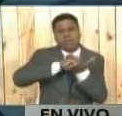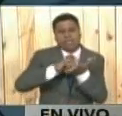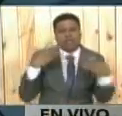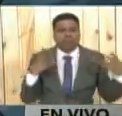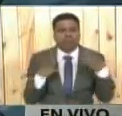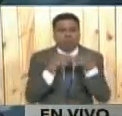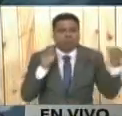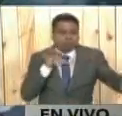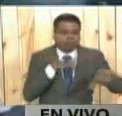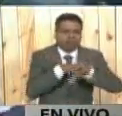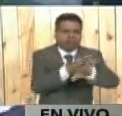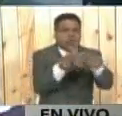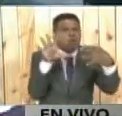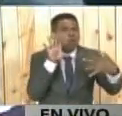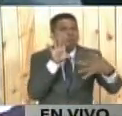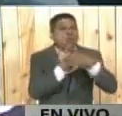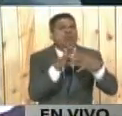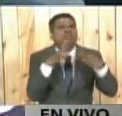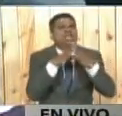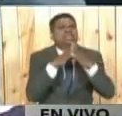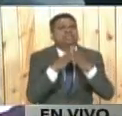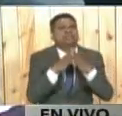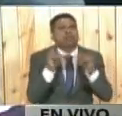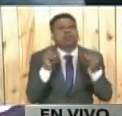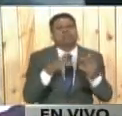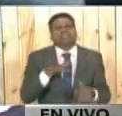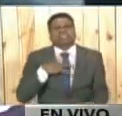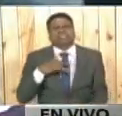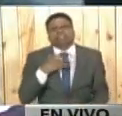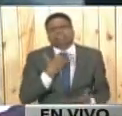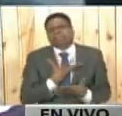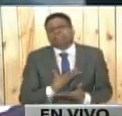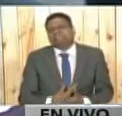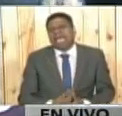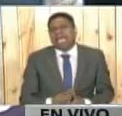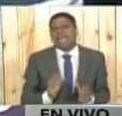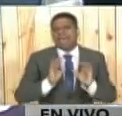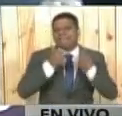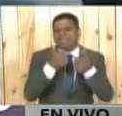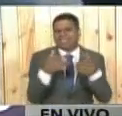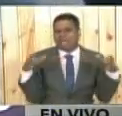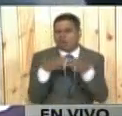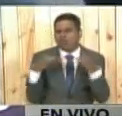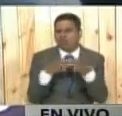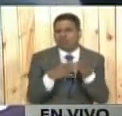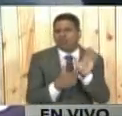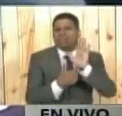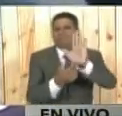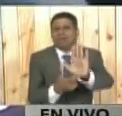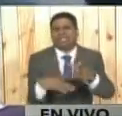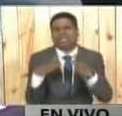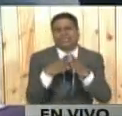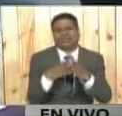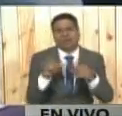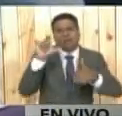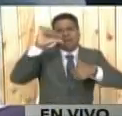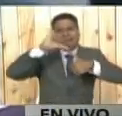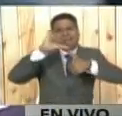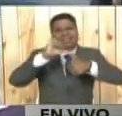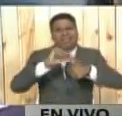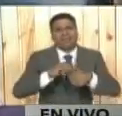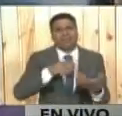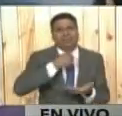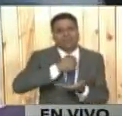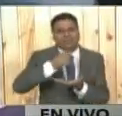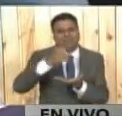todo ese sentimiento de nacionalidad, de nostalgia, y surge ese movimiento que representa todo el Caribe, ¿no? Bueno, vamos a poner una